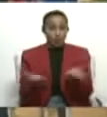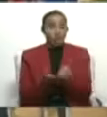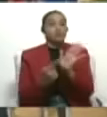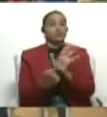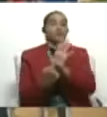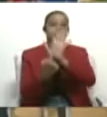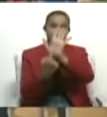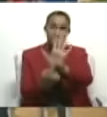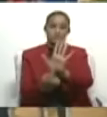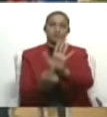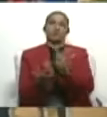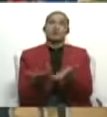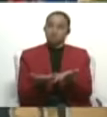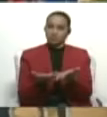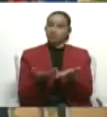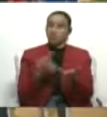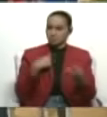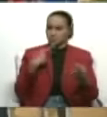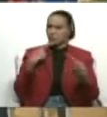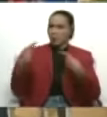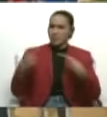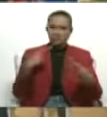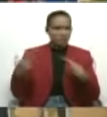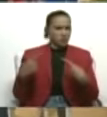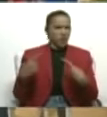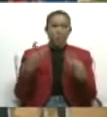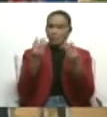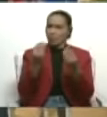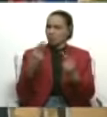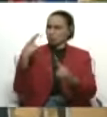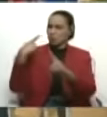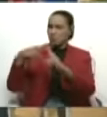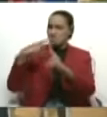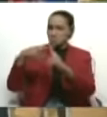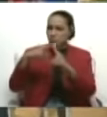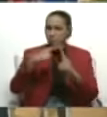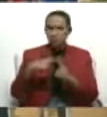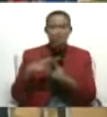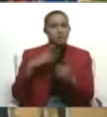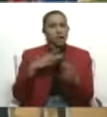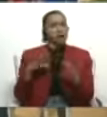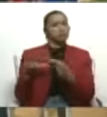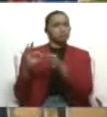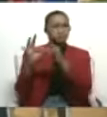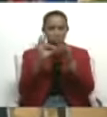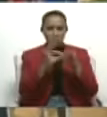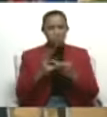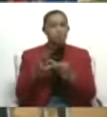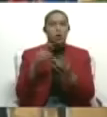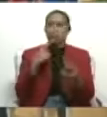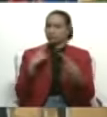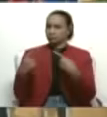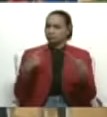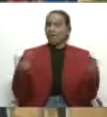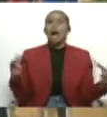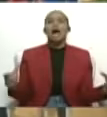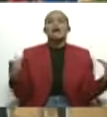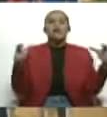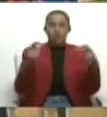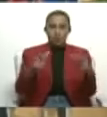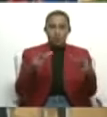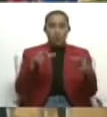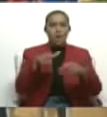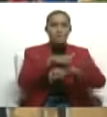sido altamente exitosas, tanto la reunión con la vicepresidenta como la reunión que hemos tenido los equipos de ambos